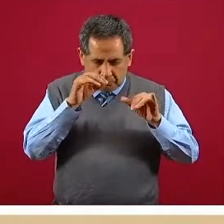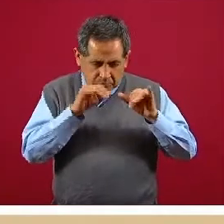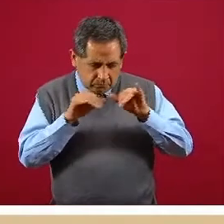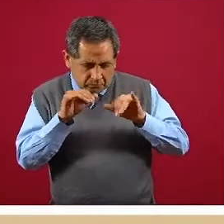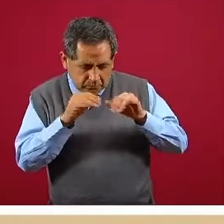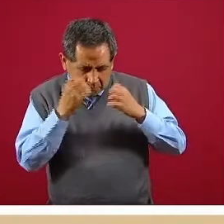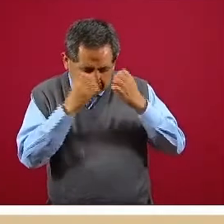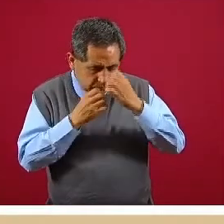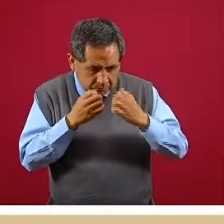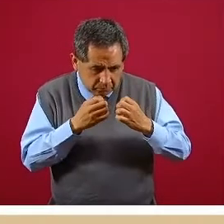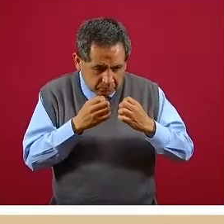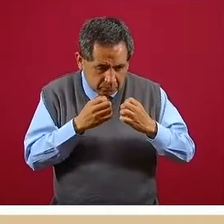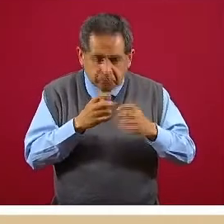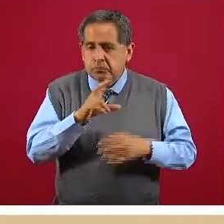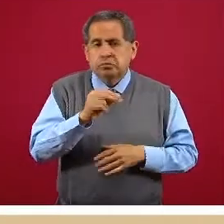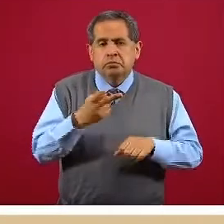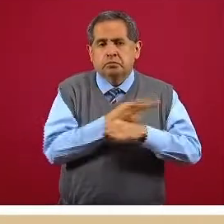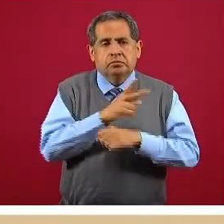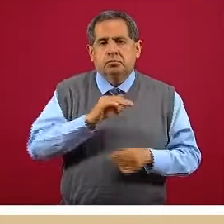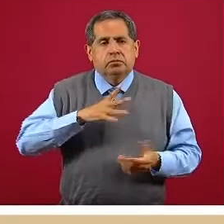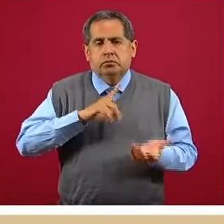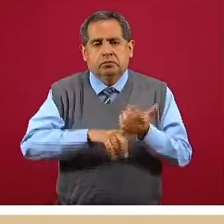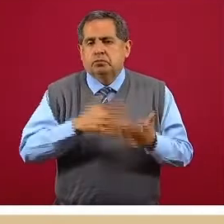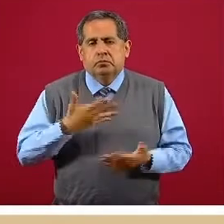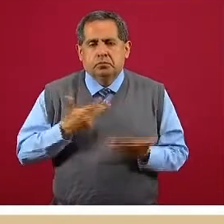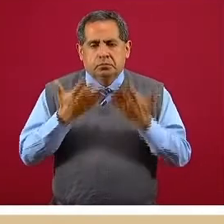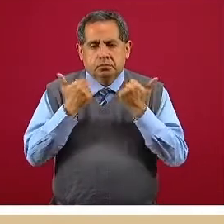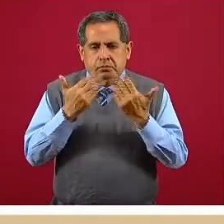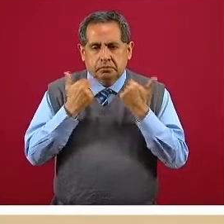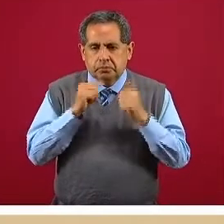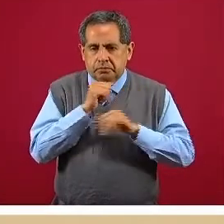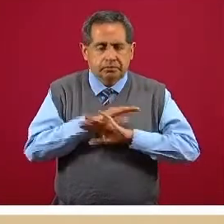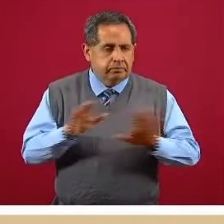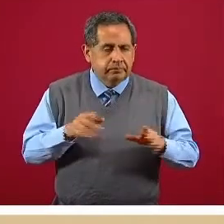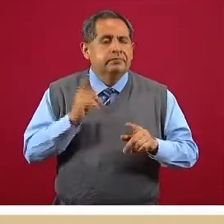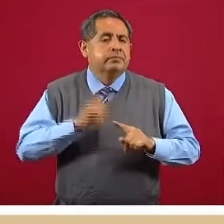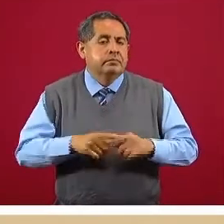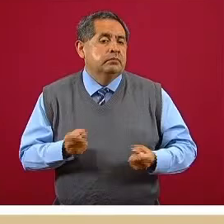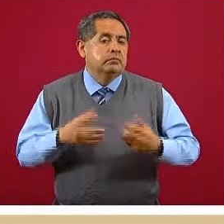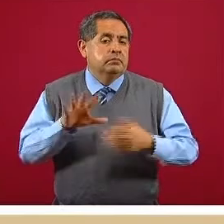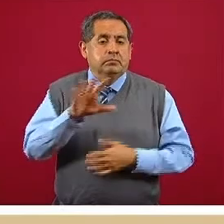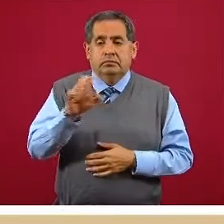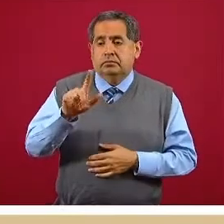laboratorio, pero este fue negativo al virus SARS-CoV-2 en